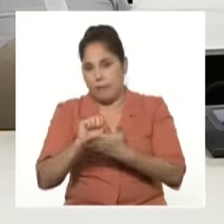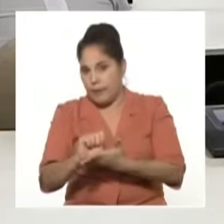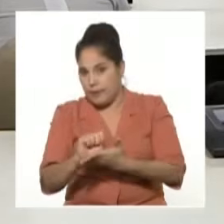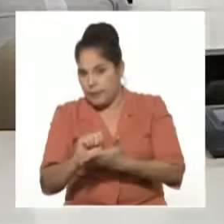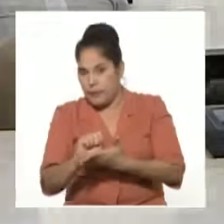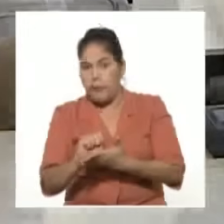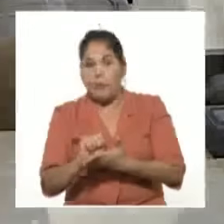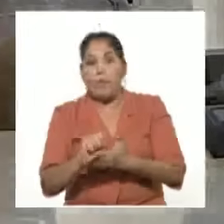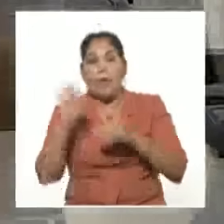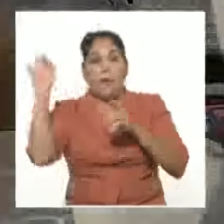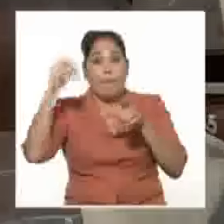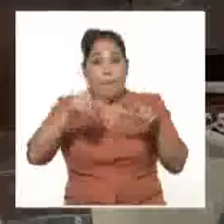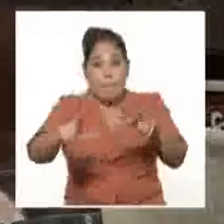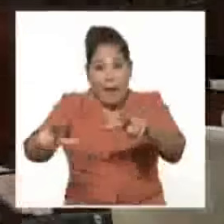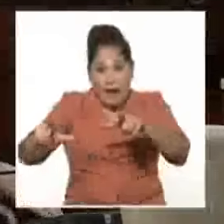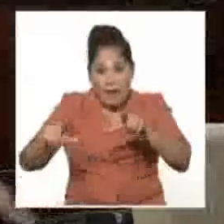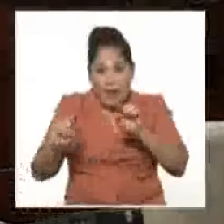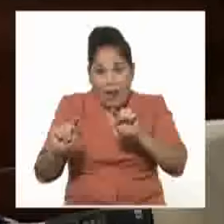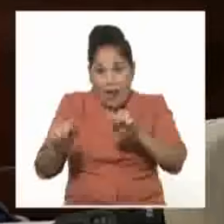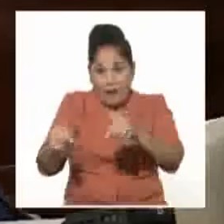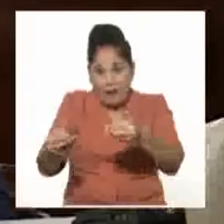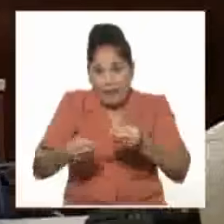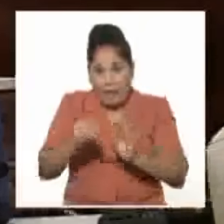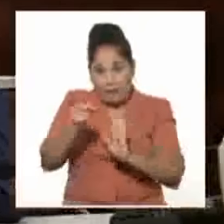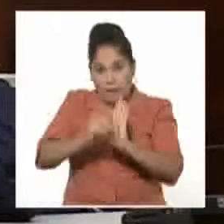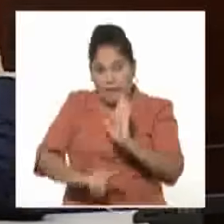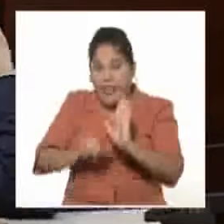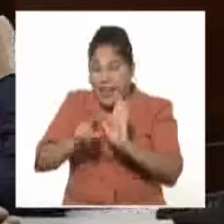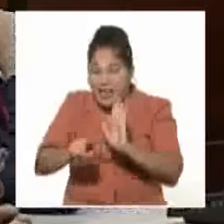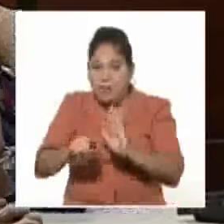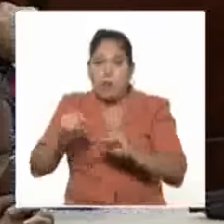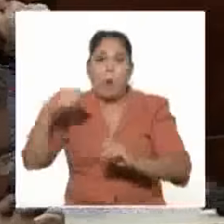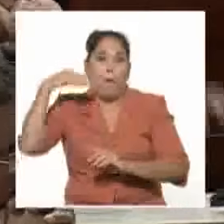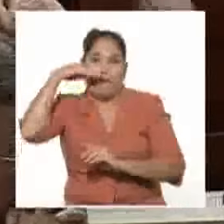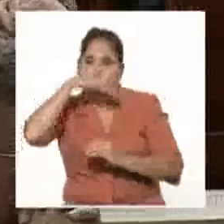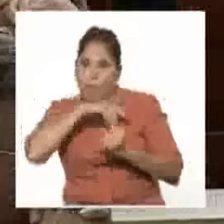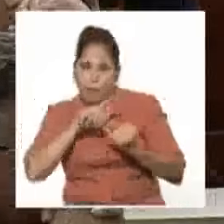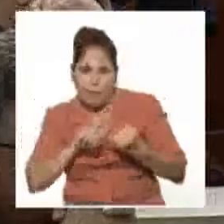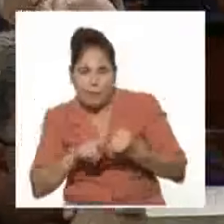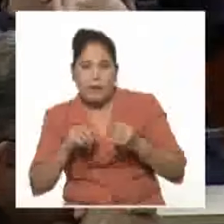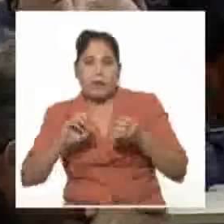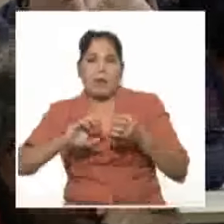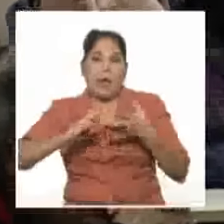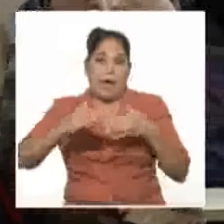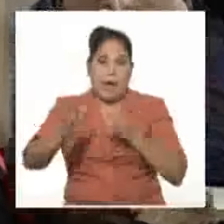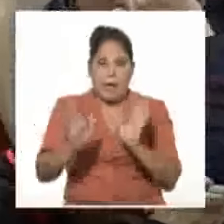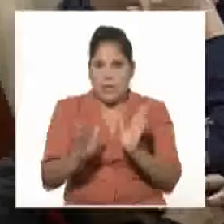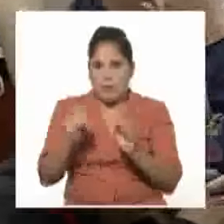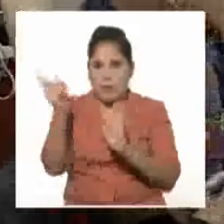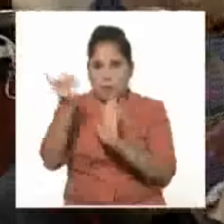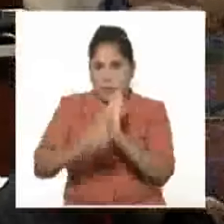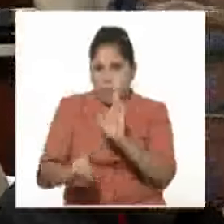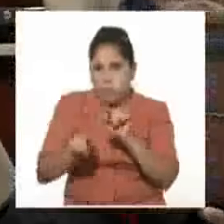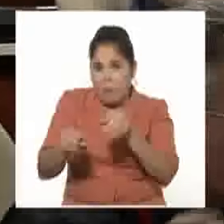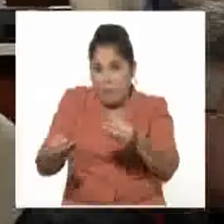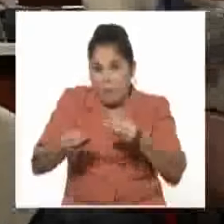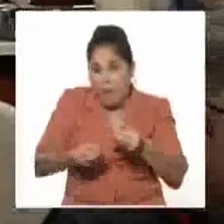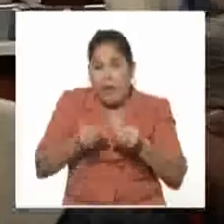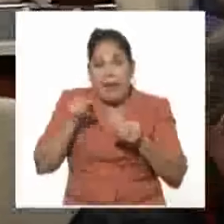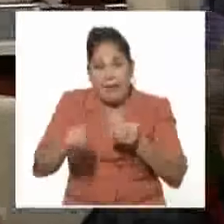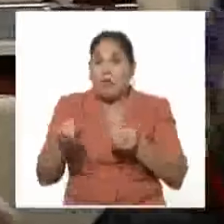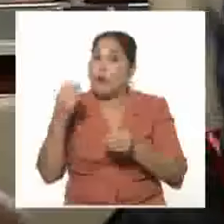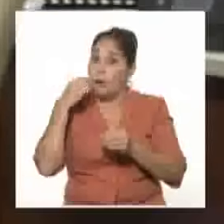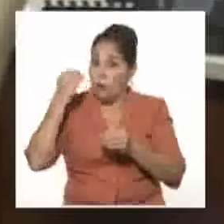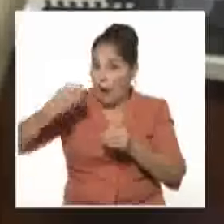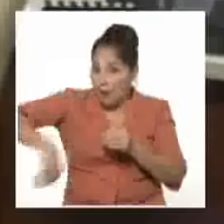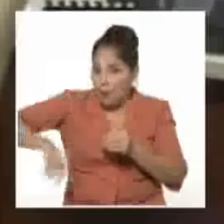Cada panel solar que se instale, cada circuito que se modernice, cada equipo eficiente que se generalice, debe verse también como una